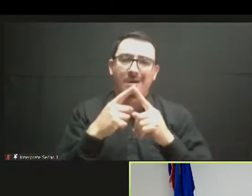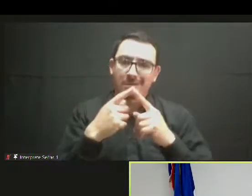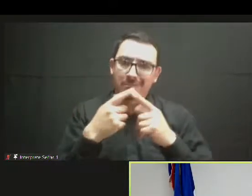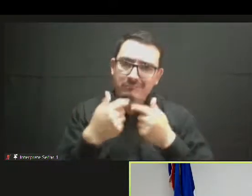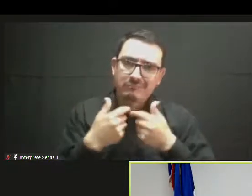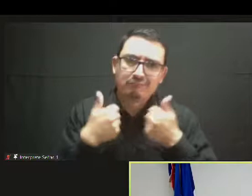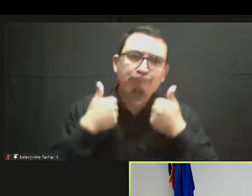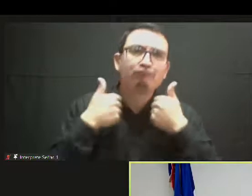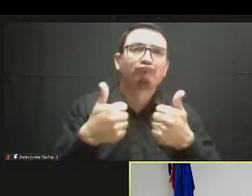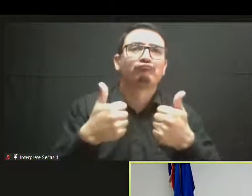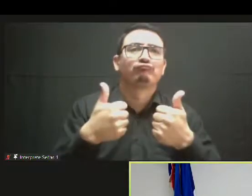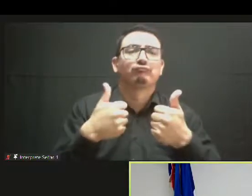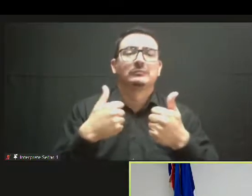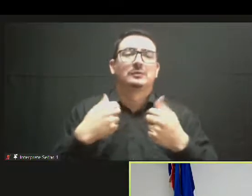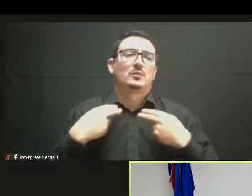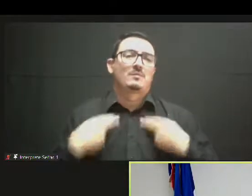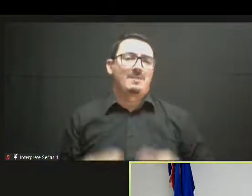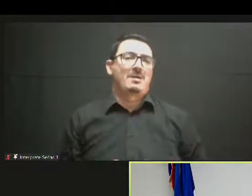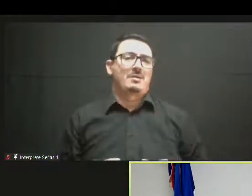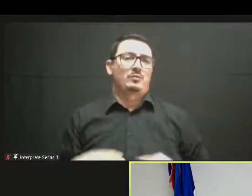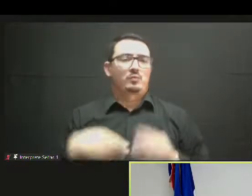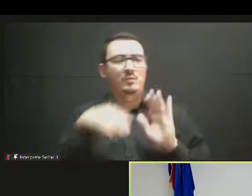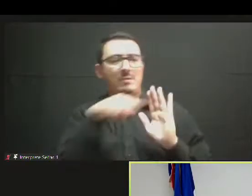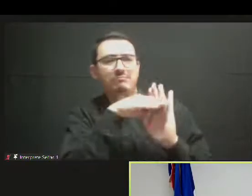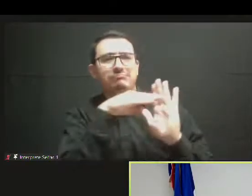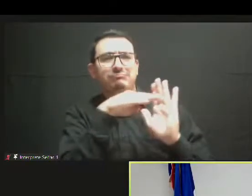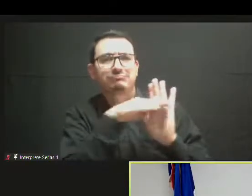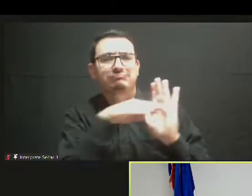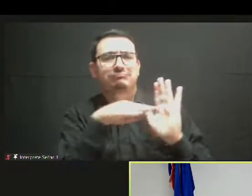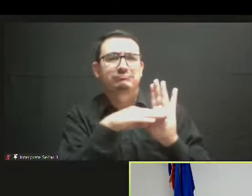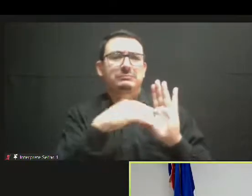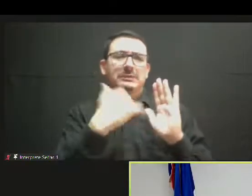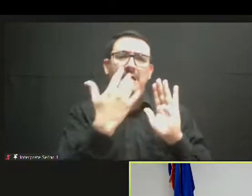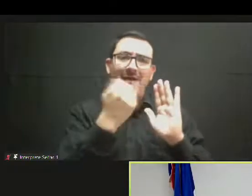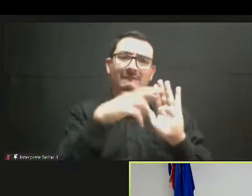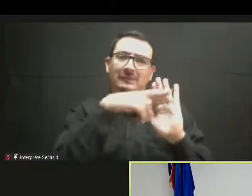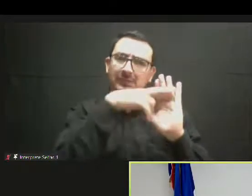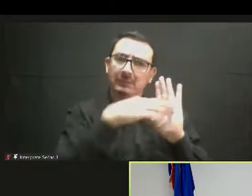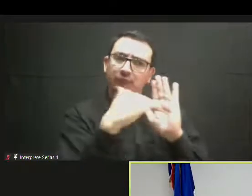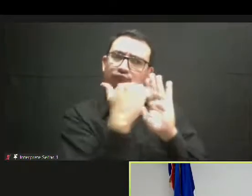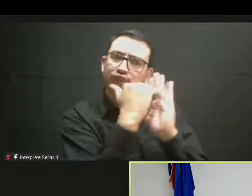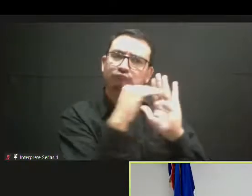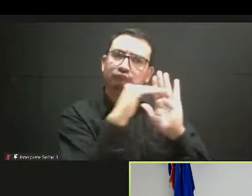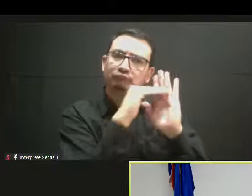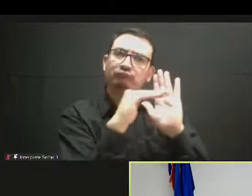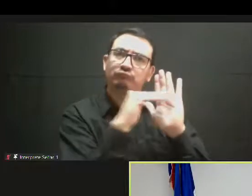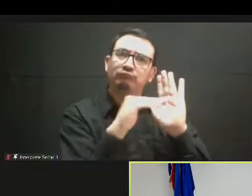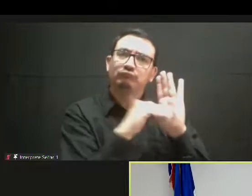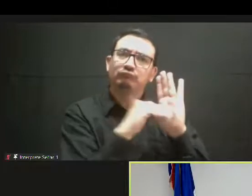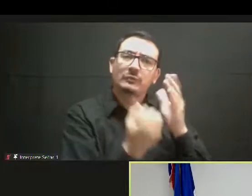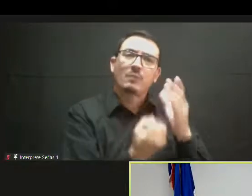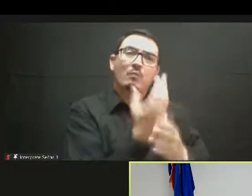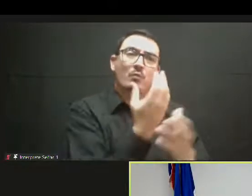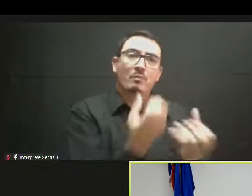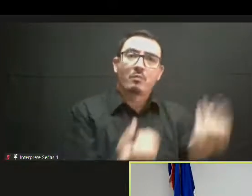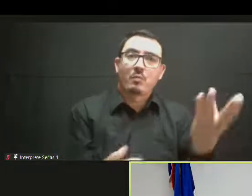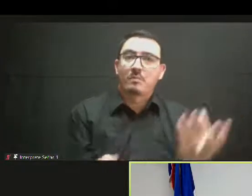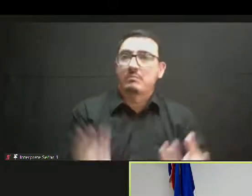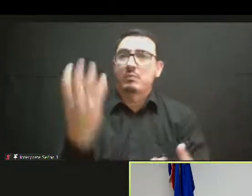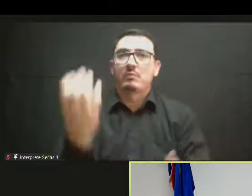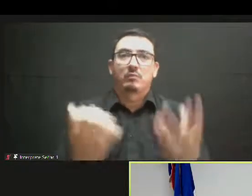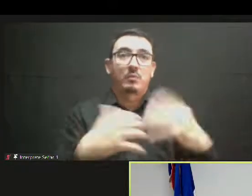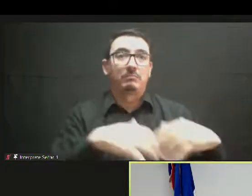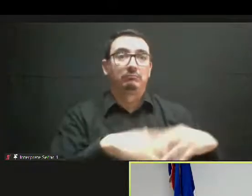aspectos normativos e institucionales a través de la creación de iniciativas que fomenten la atracción de inversión extranjera